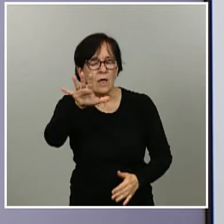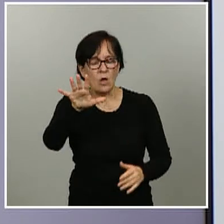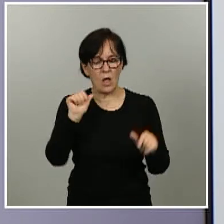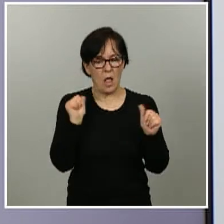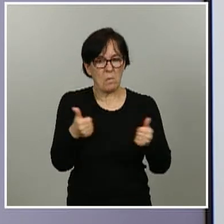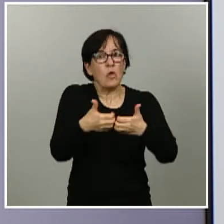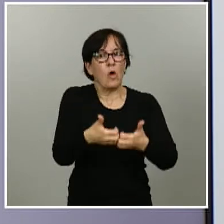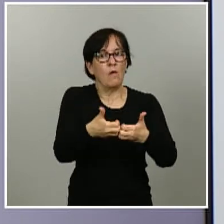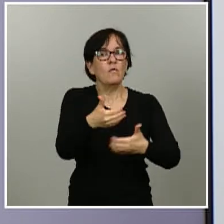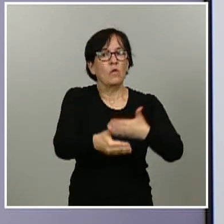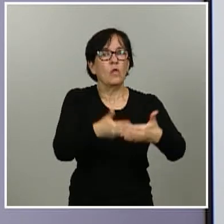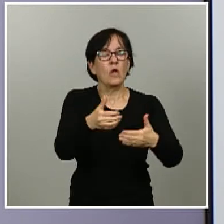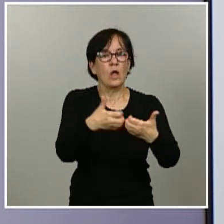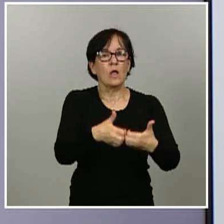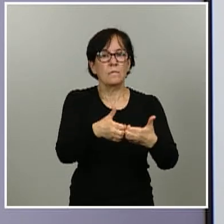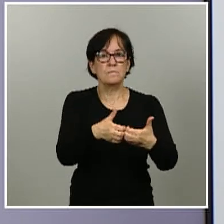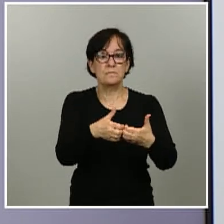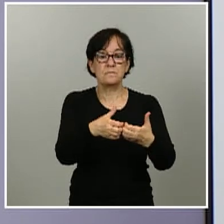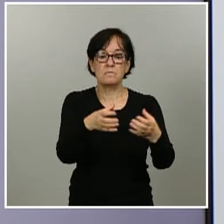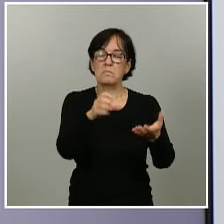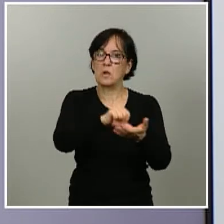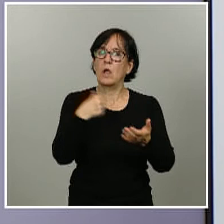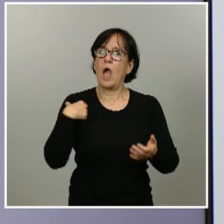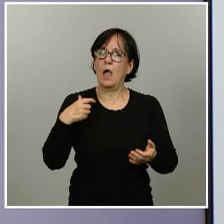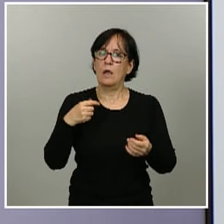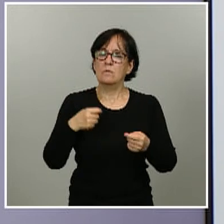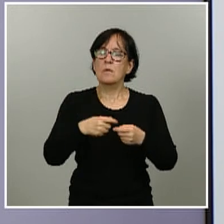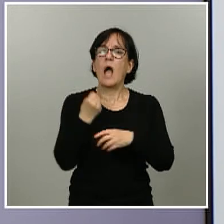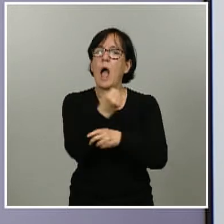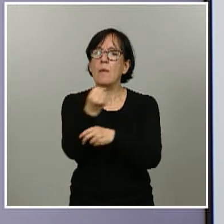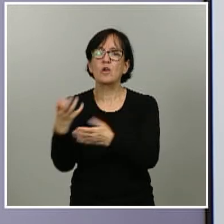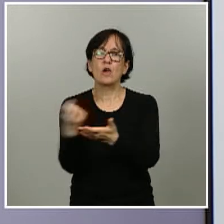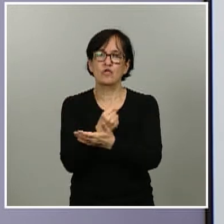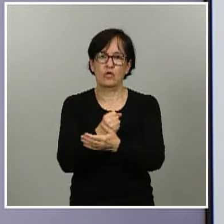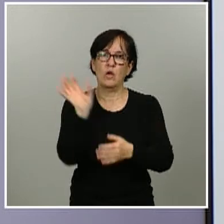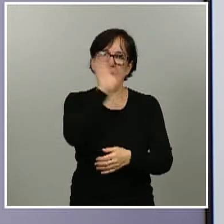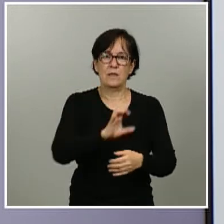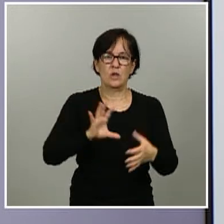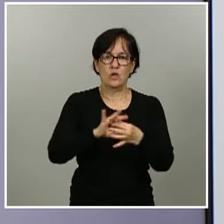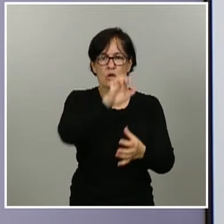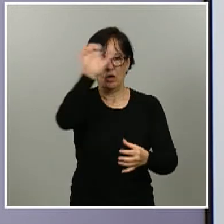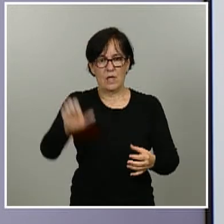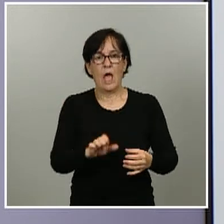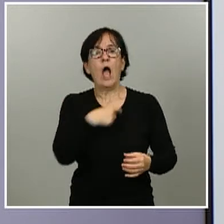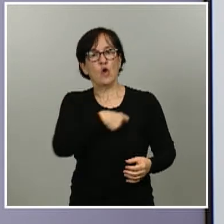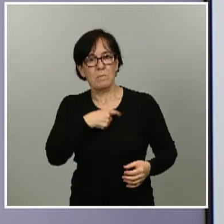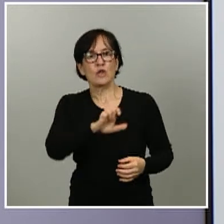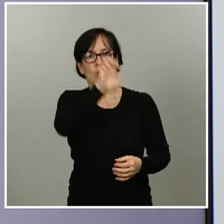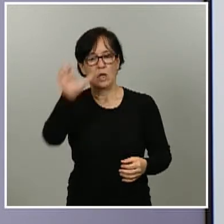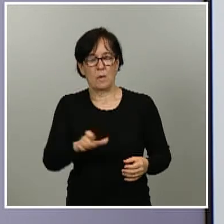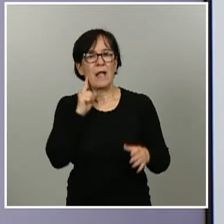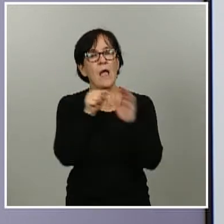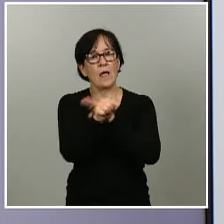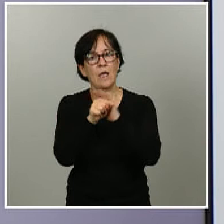funcionar y lleva ya mucho tiempo apoyando a todos los países de la Unión Europea y a la Comisión Europea para la gestión y manejo de